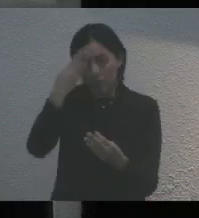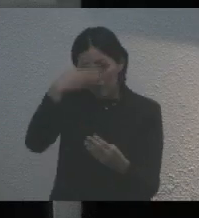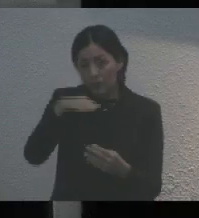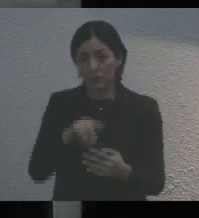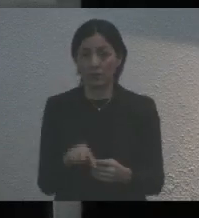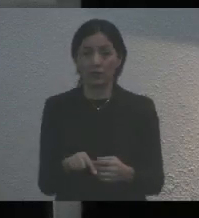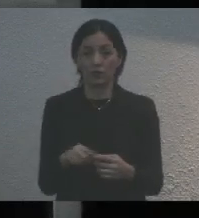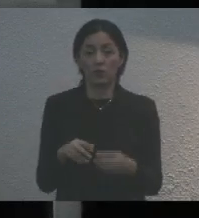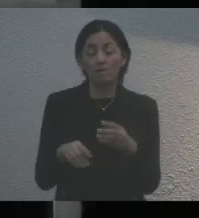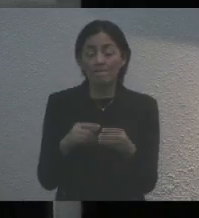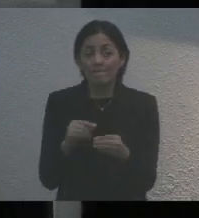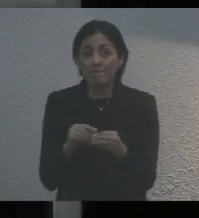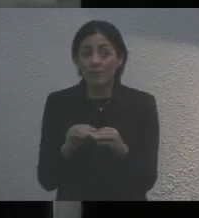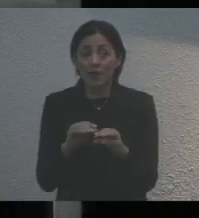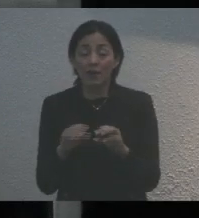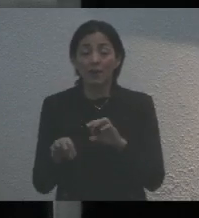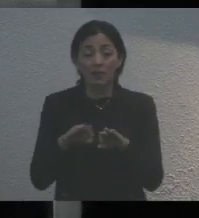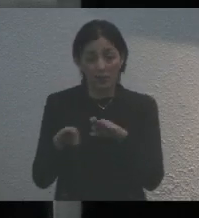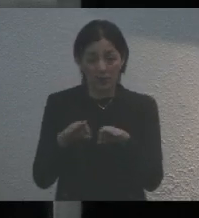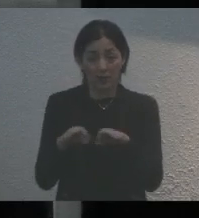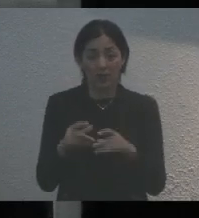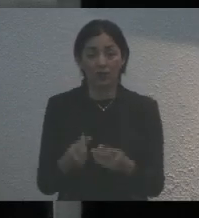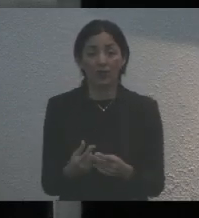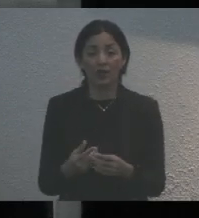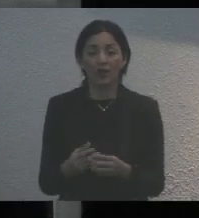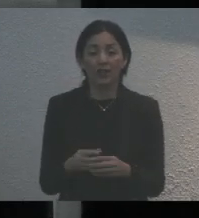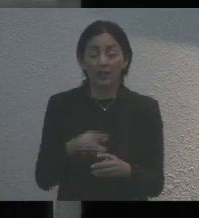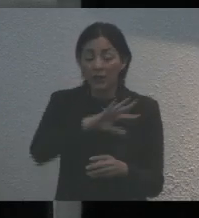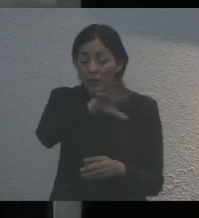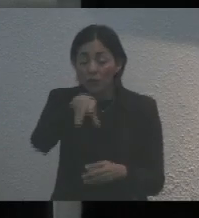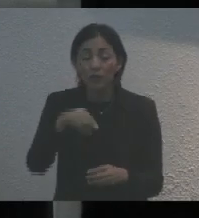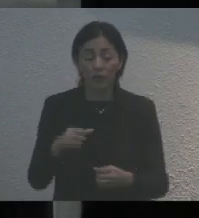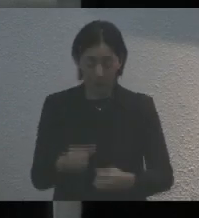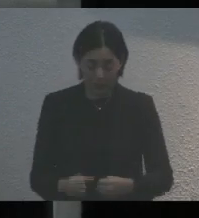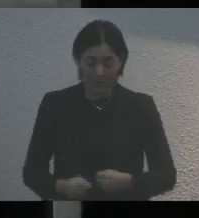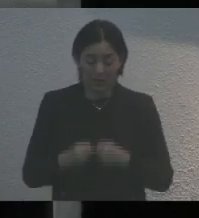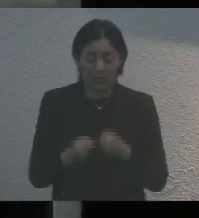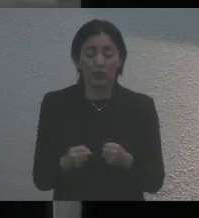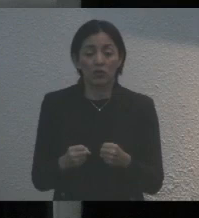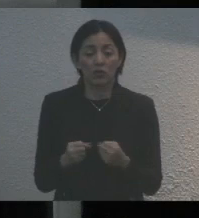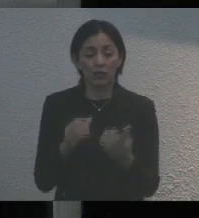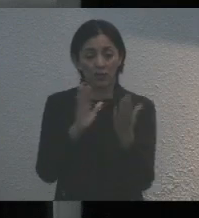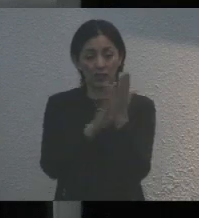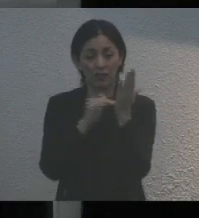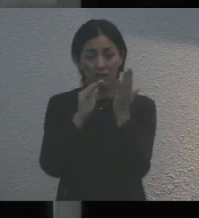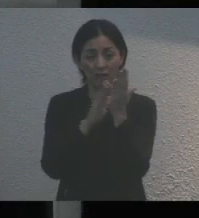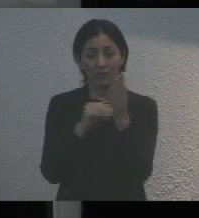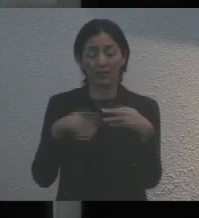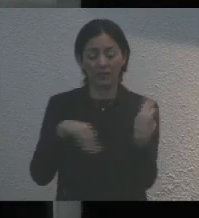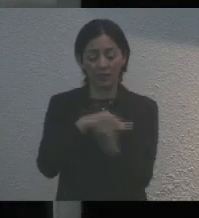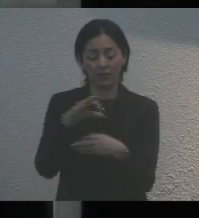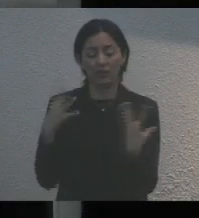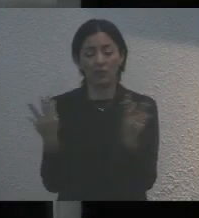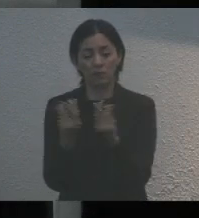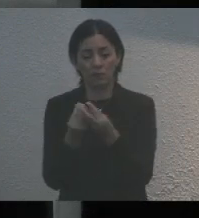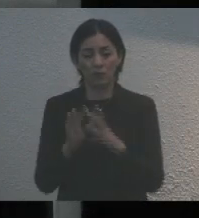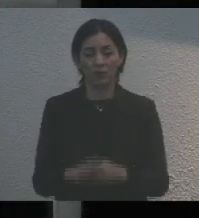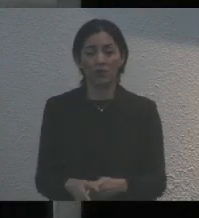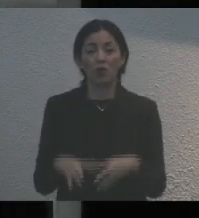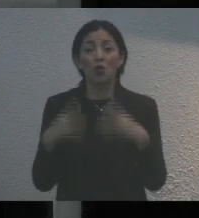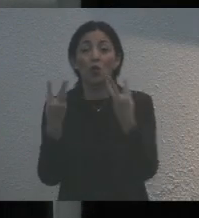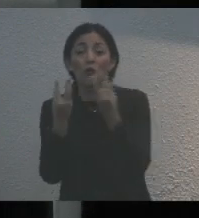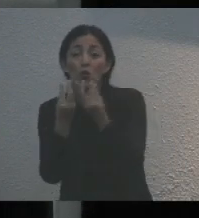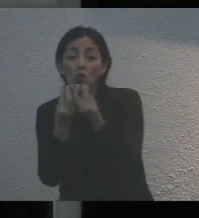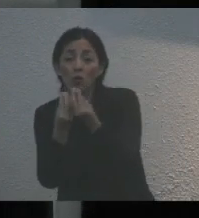saben, es un mecanismo policial que busca que la seguridad se construya de manera colectiva.